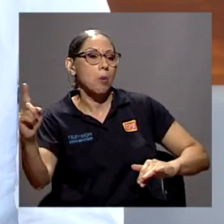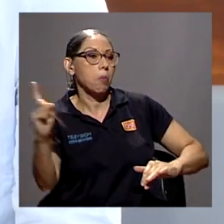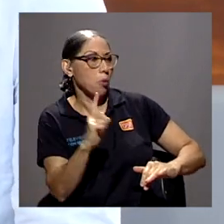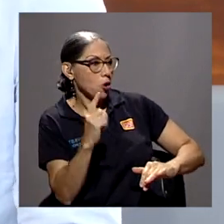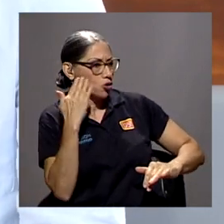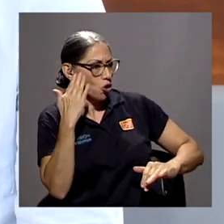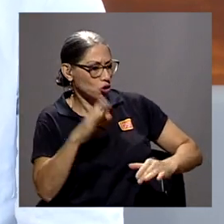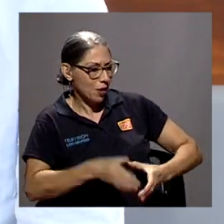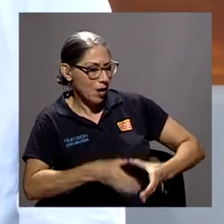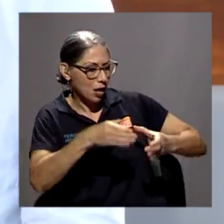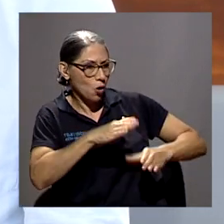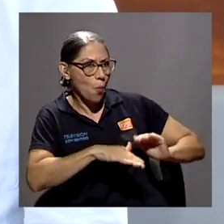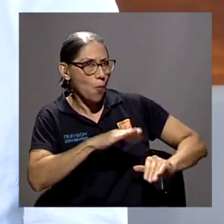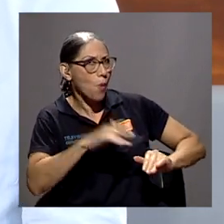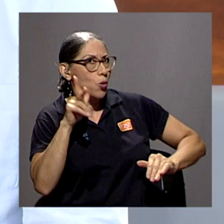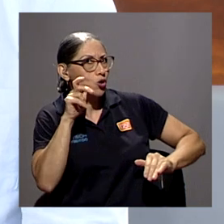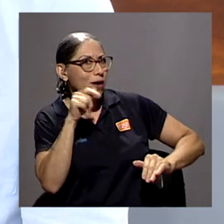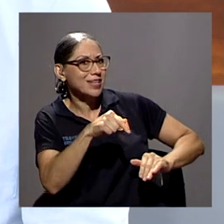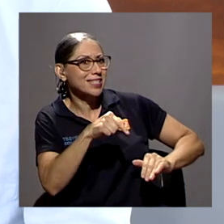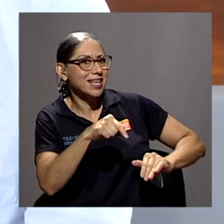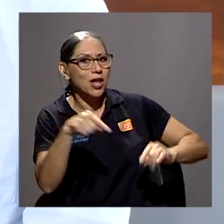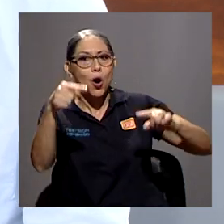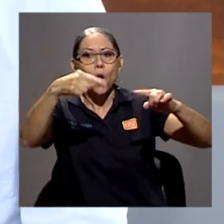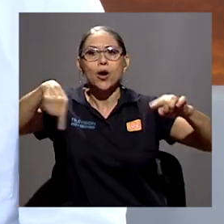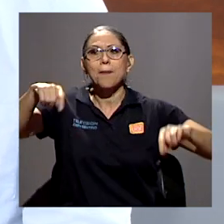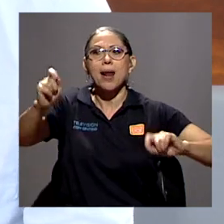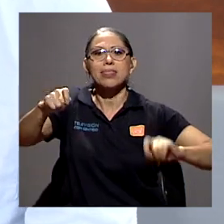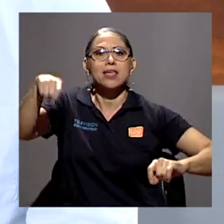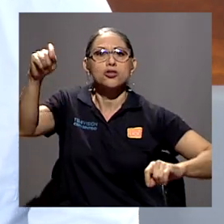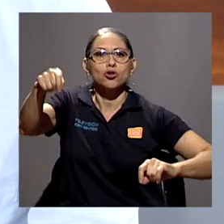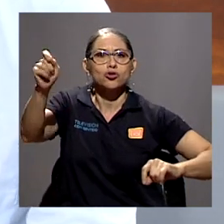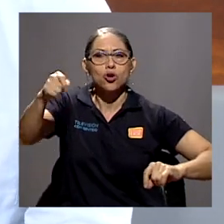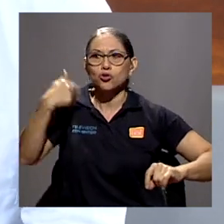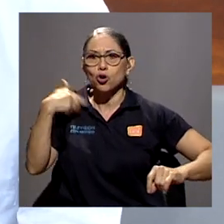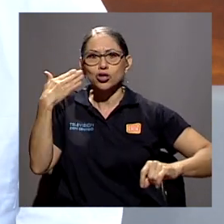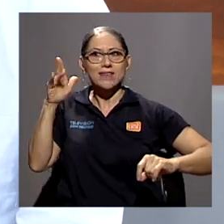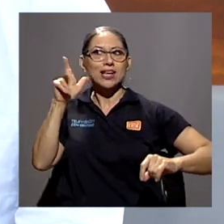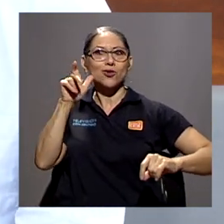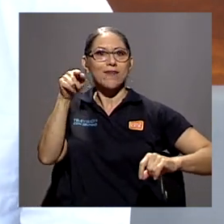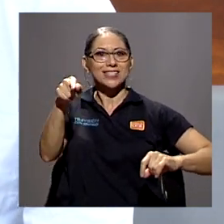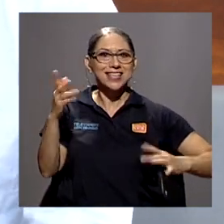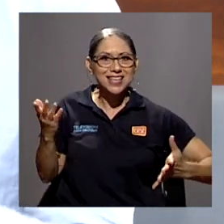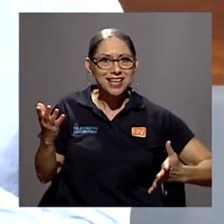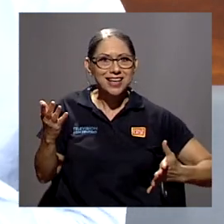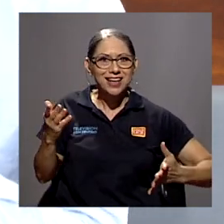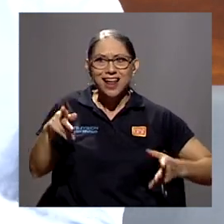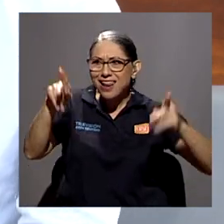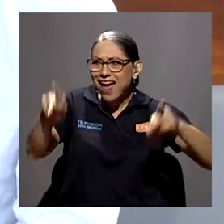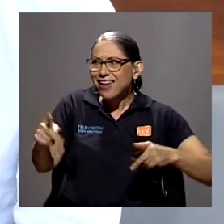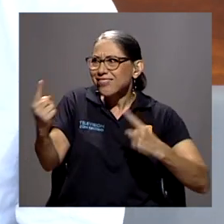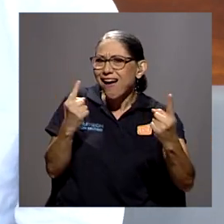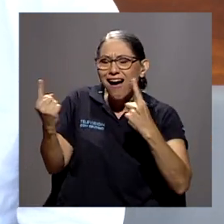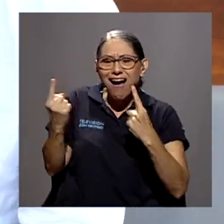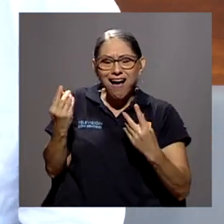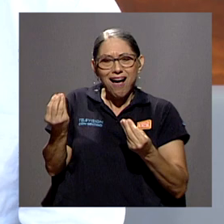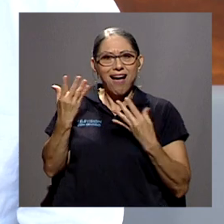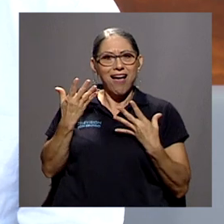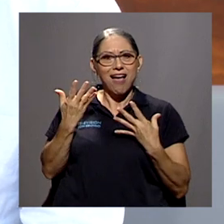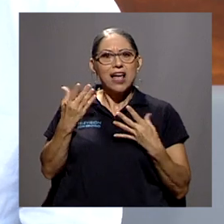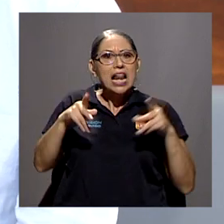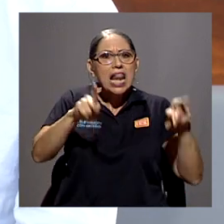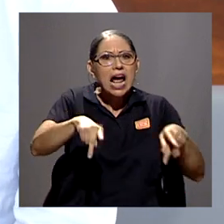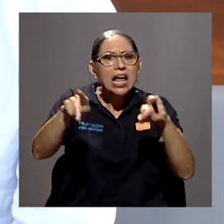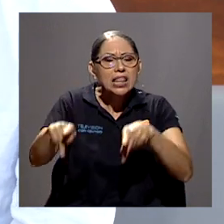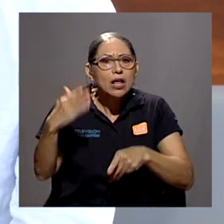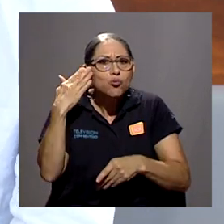sabía que los platillos podían sonar así entonces es muy interesante como éste la gente simplemente no tiene nada 'late